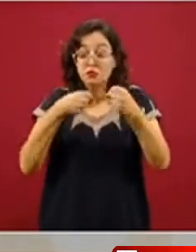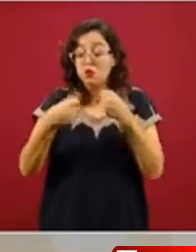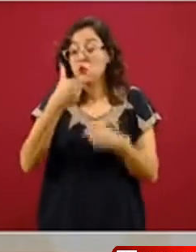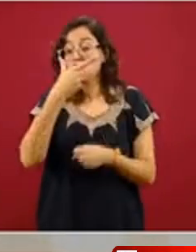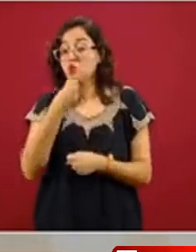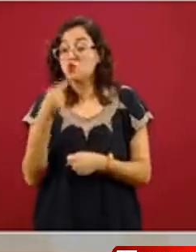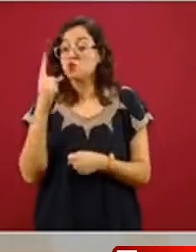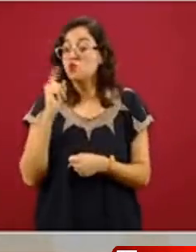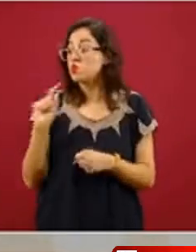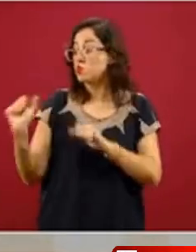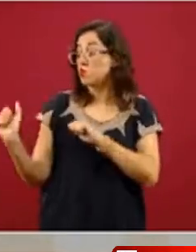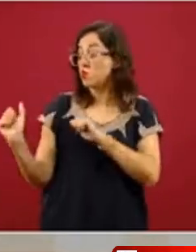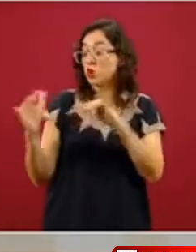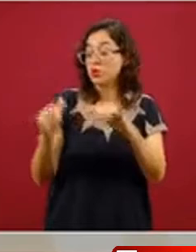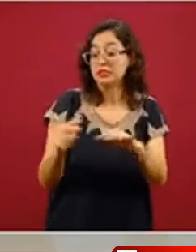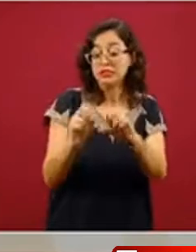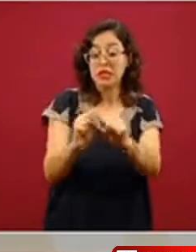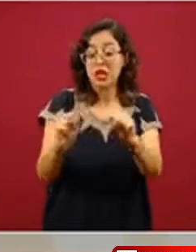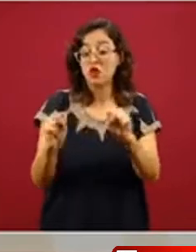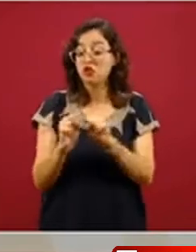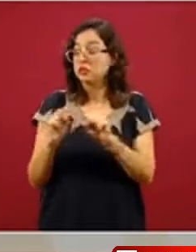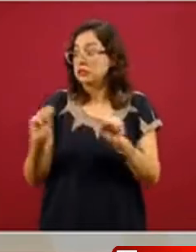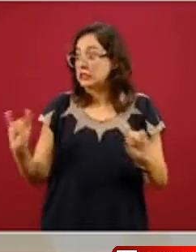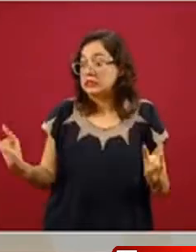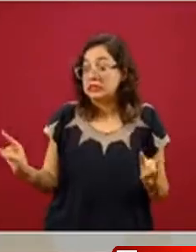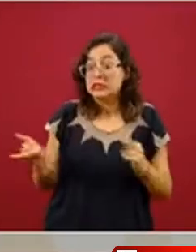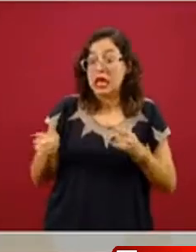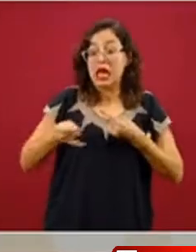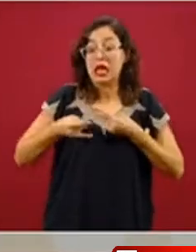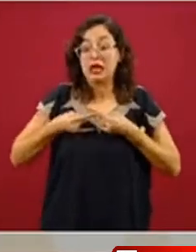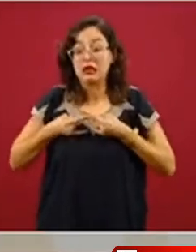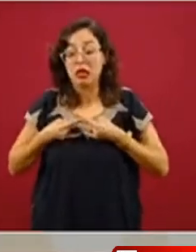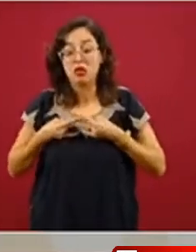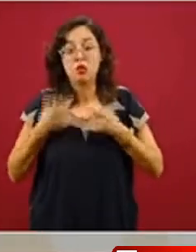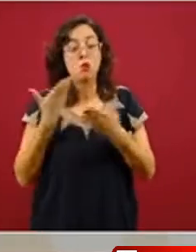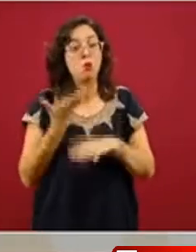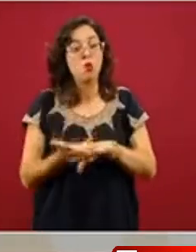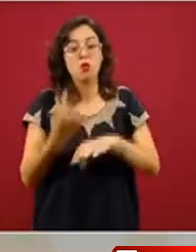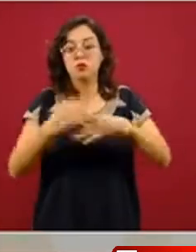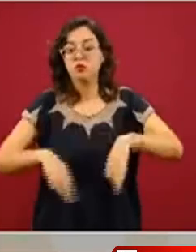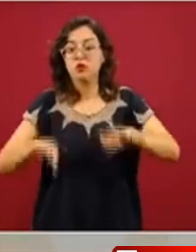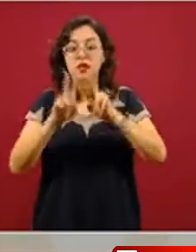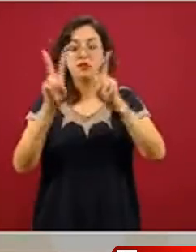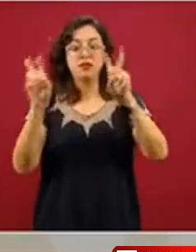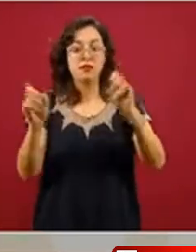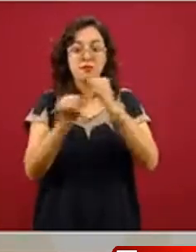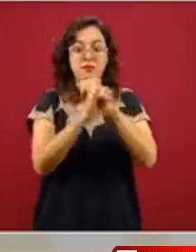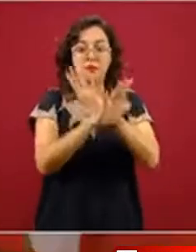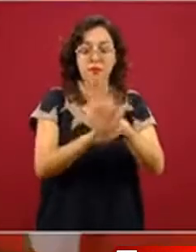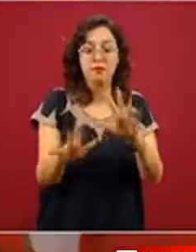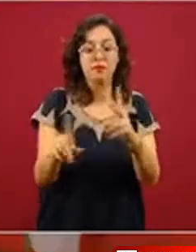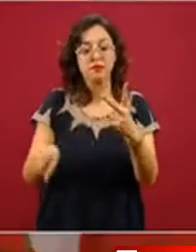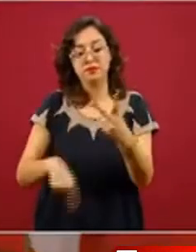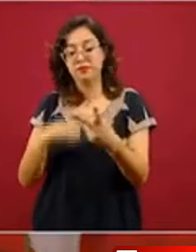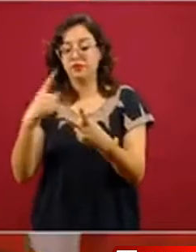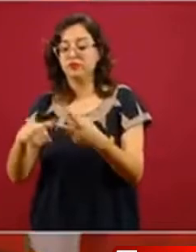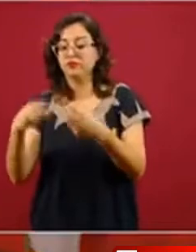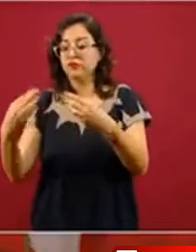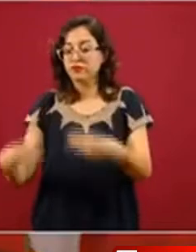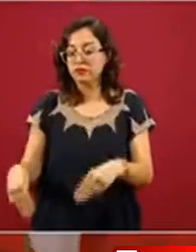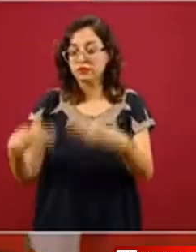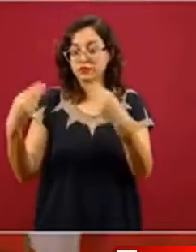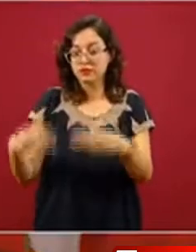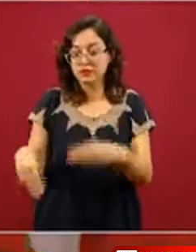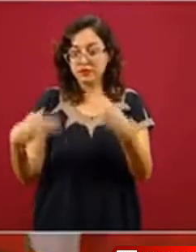comunicadores en un espacio cerrado cubriendo información fundamental para la sociedad. Otro ejemplo son los mercados públicos,